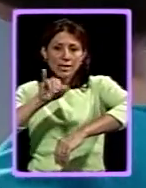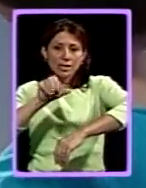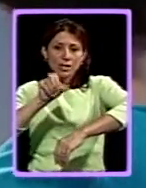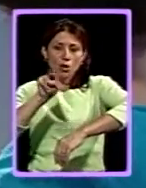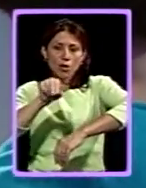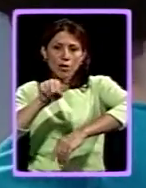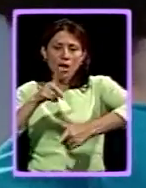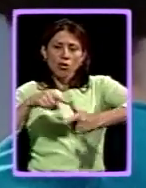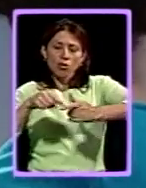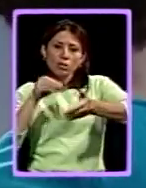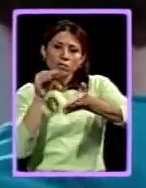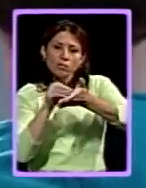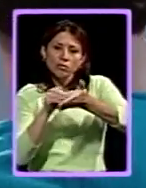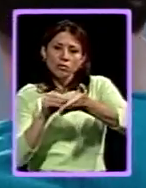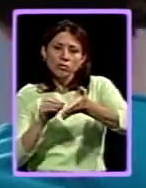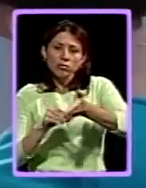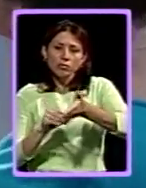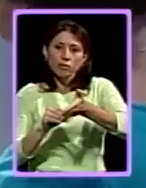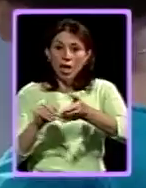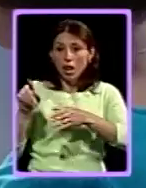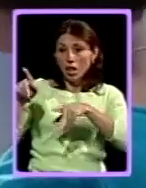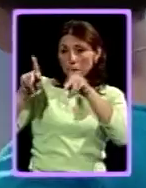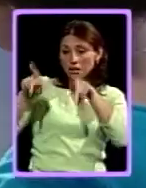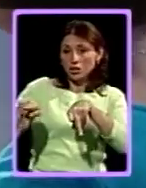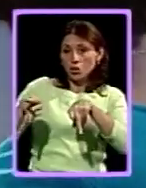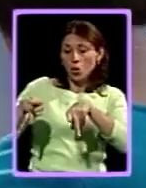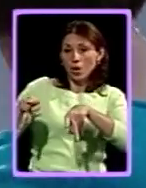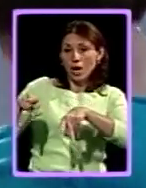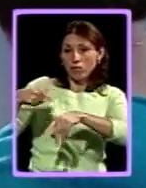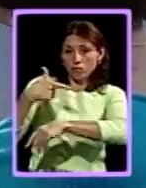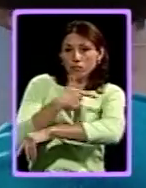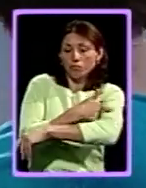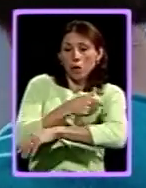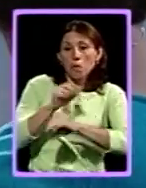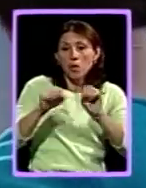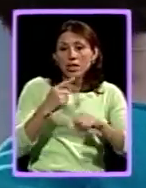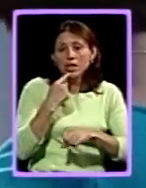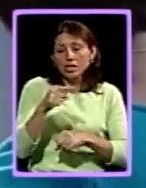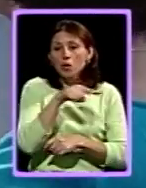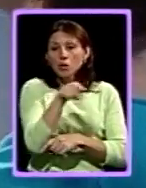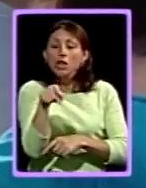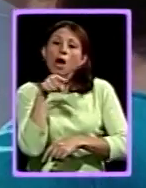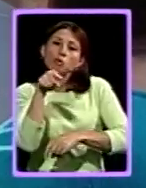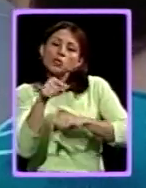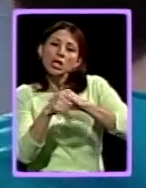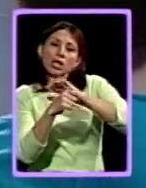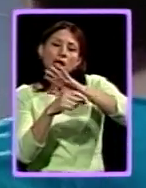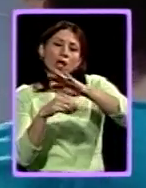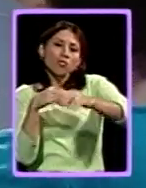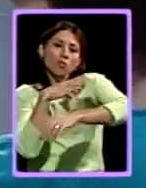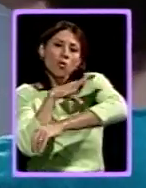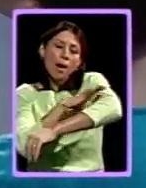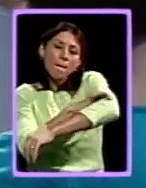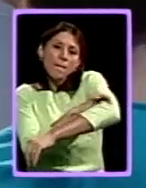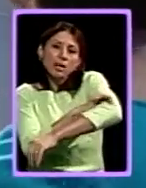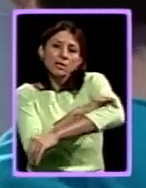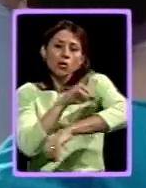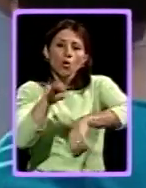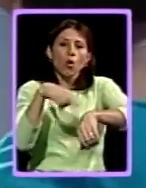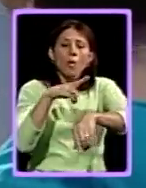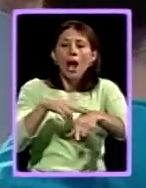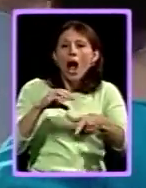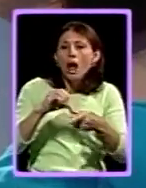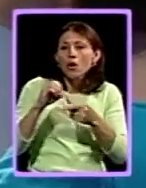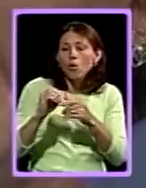la persona que le toma a uno la presión en un momento dado le puede decir: mire, don Juan Rafael, usted tiene una presión normal o tiene tendencia a tener una presión alta o a